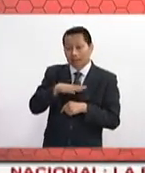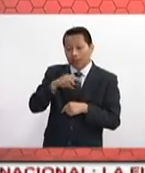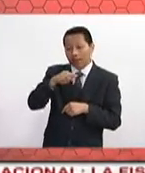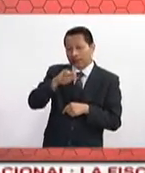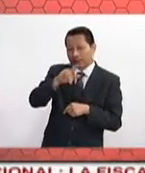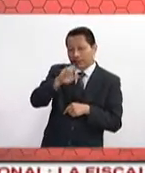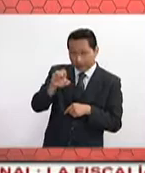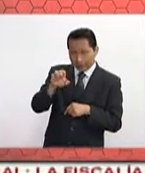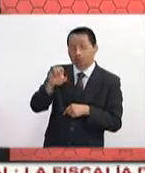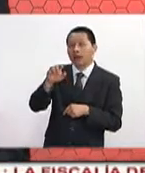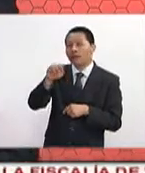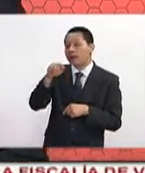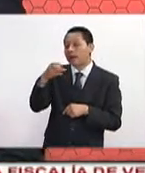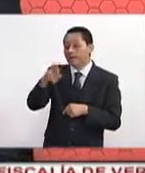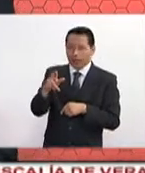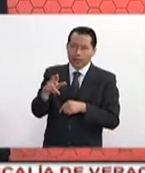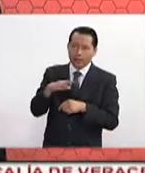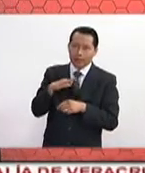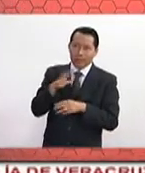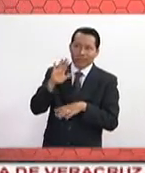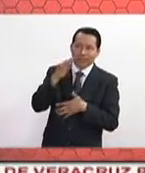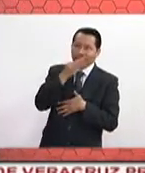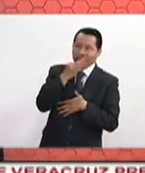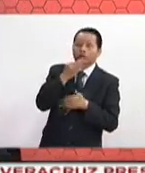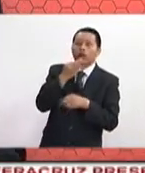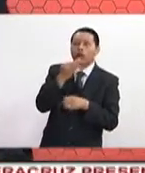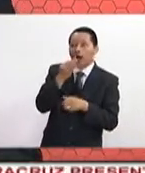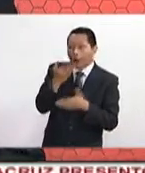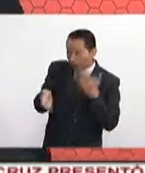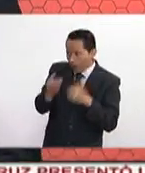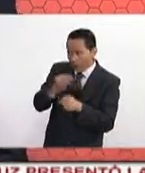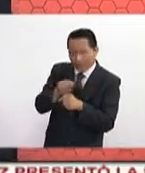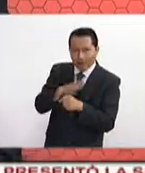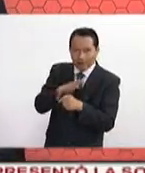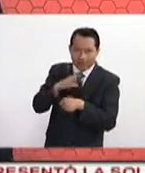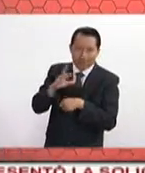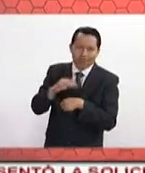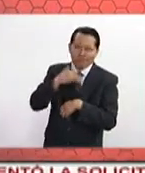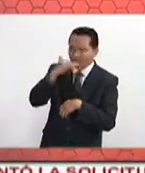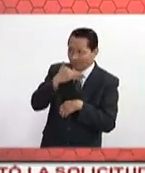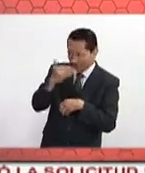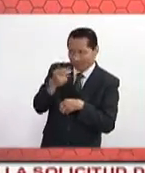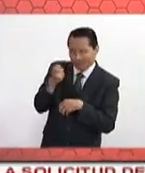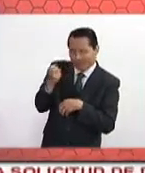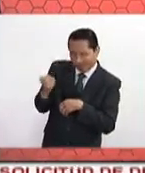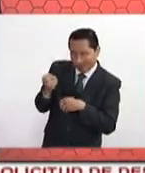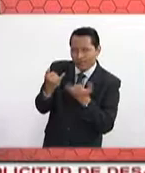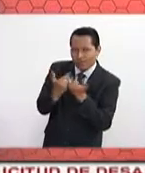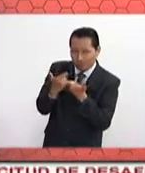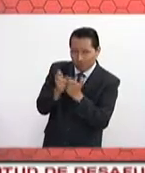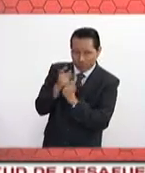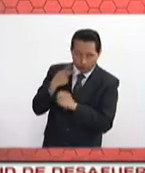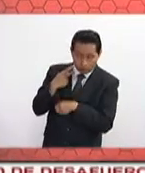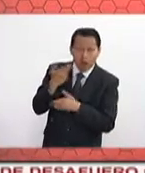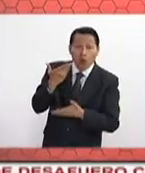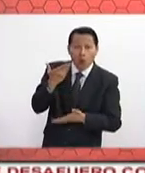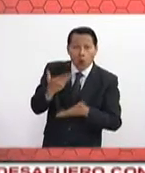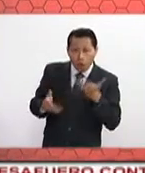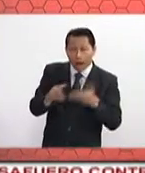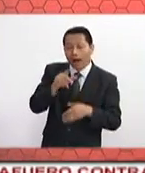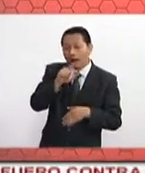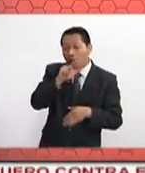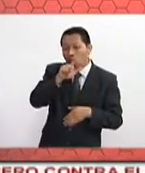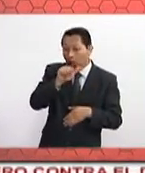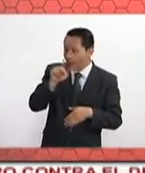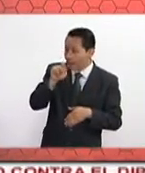llegada pues muy abrupta, y ahorita también él envuelto en varios casos de corrupción, él y su partido. Ahora Lula da Silva también envuelto en